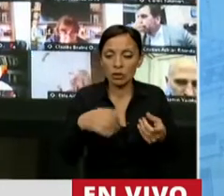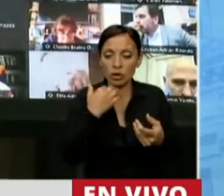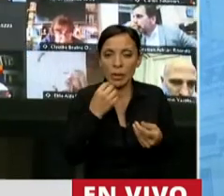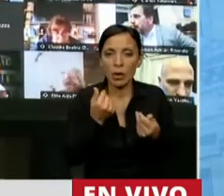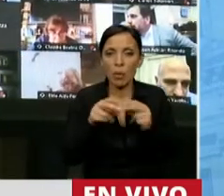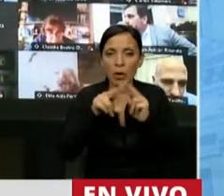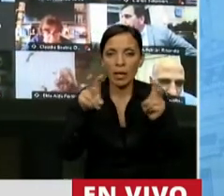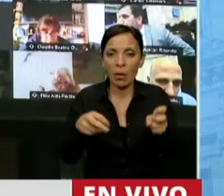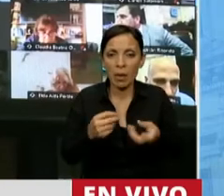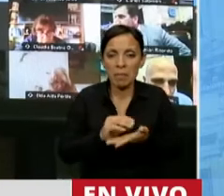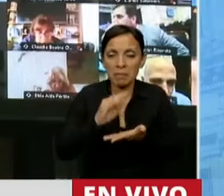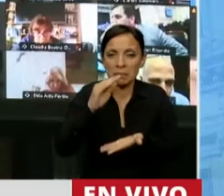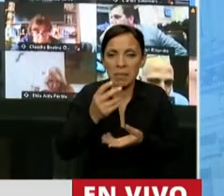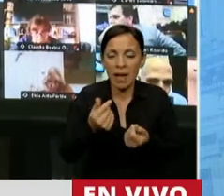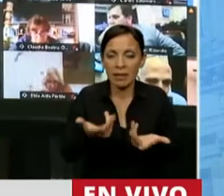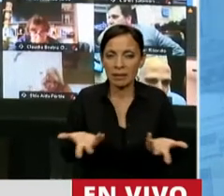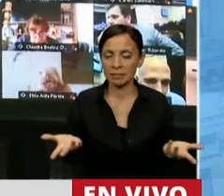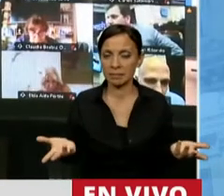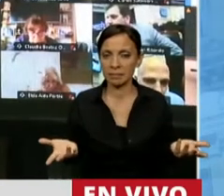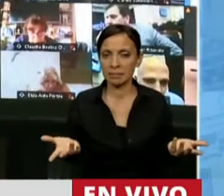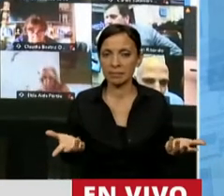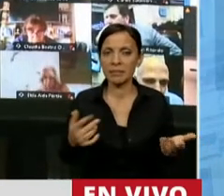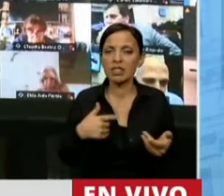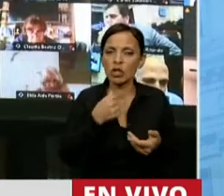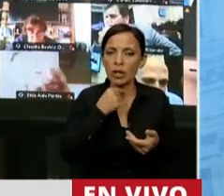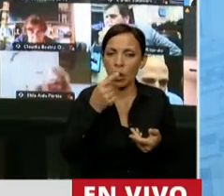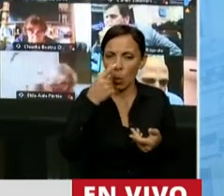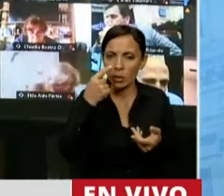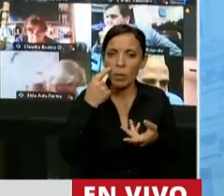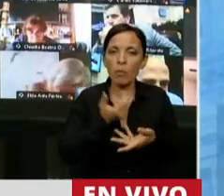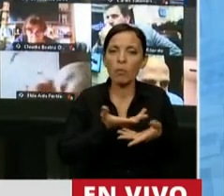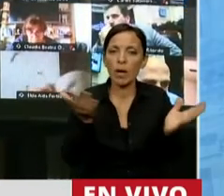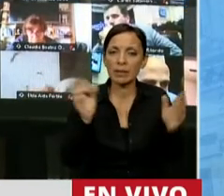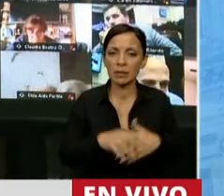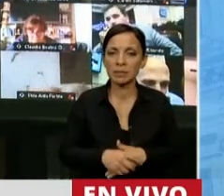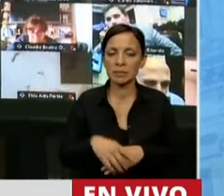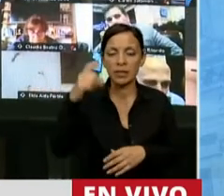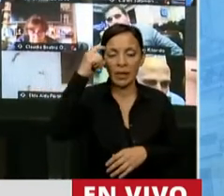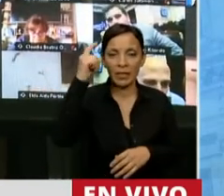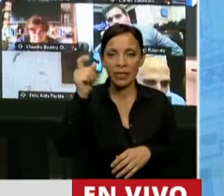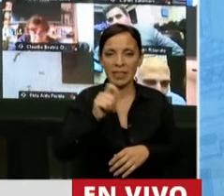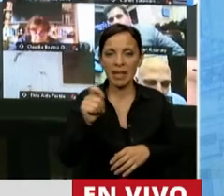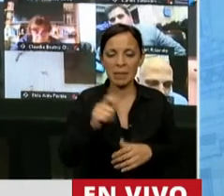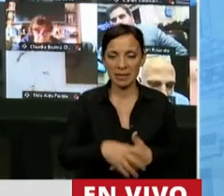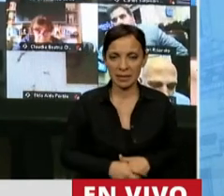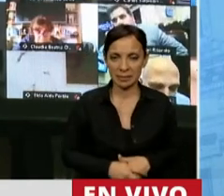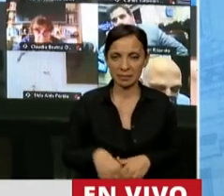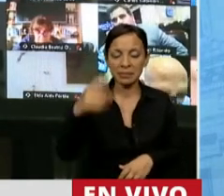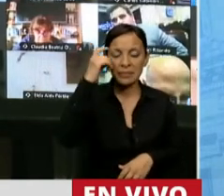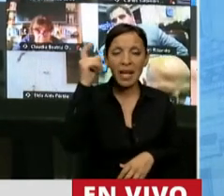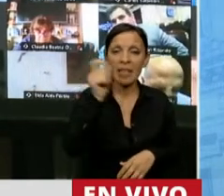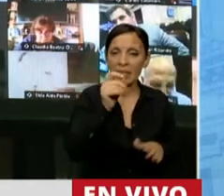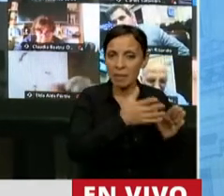presidente. Cierro con una muestra que para muestra sobra un botón. 10 meses pasaron y el presidente